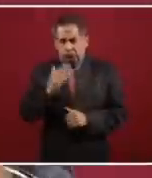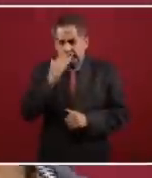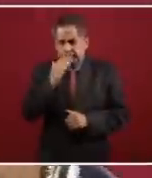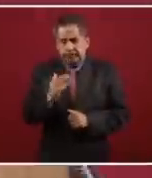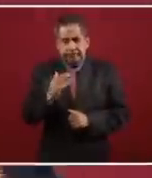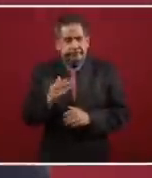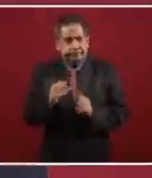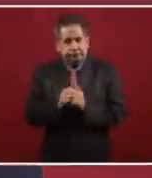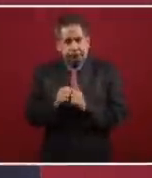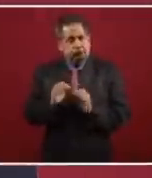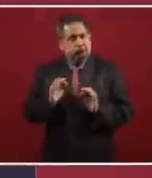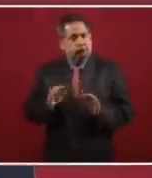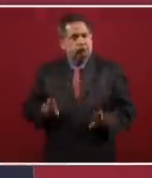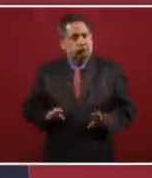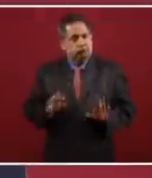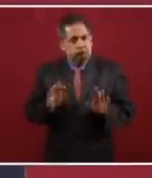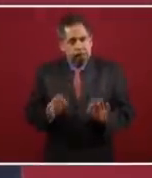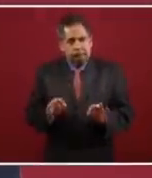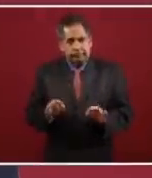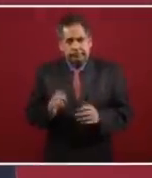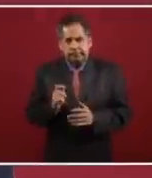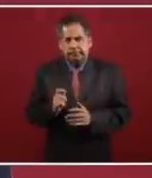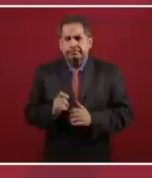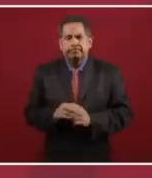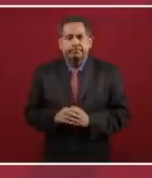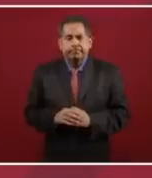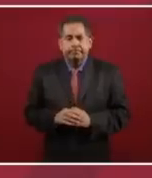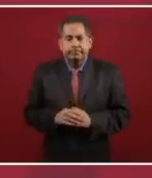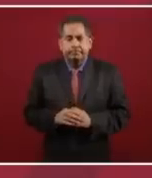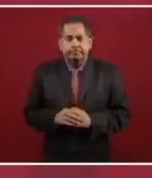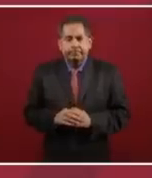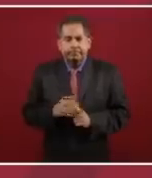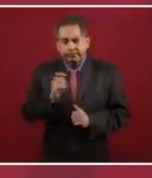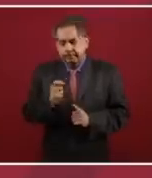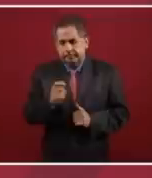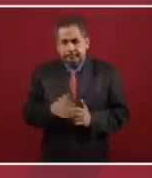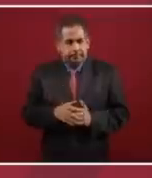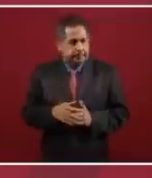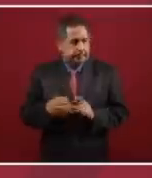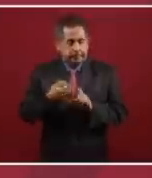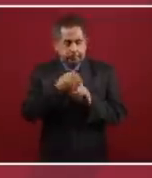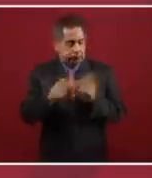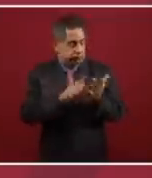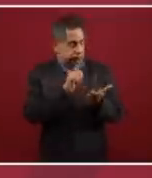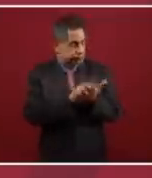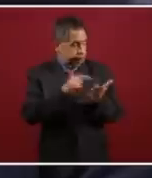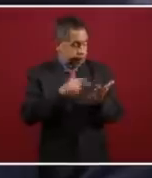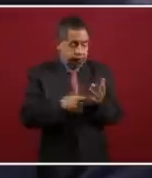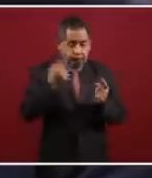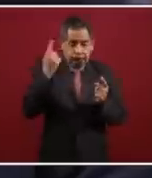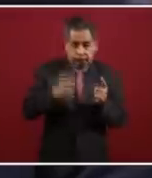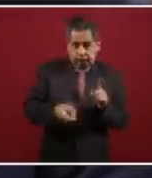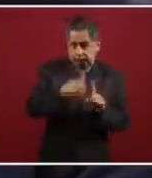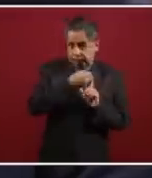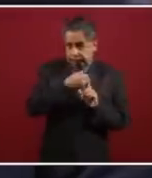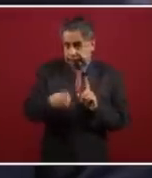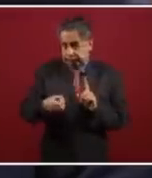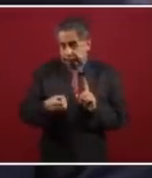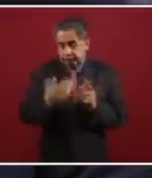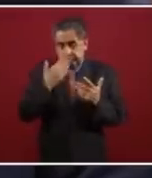de acuerdo a el orden legal establecido.